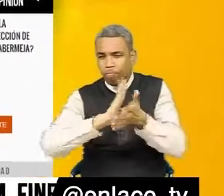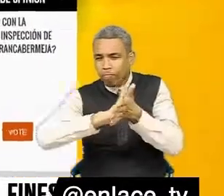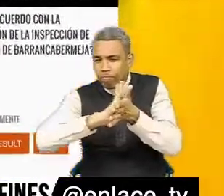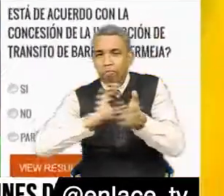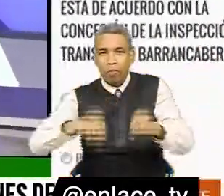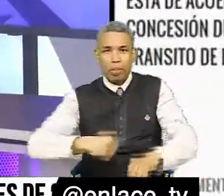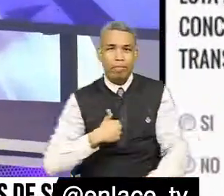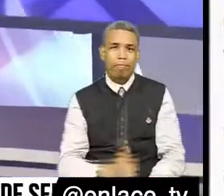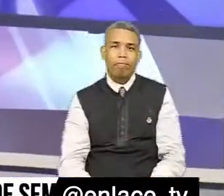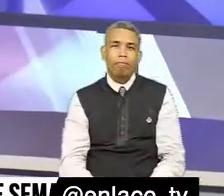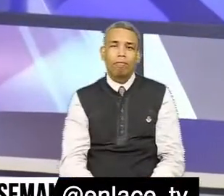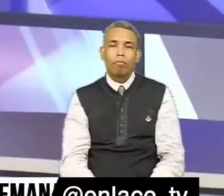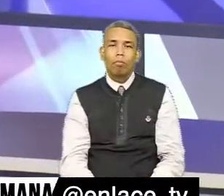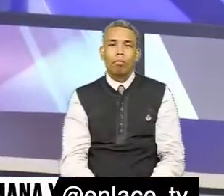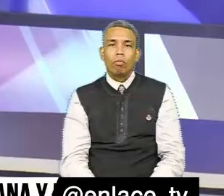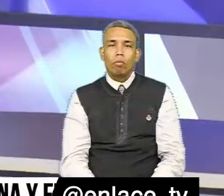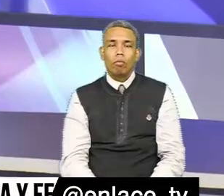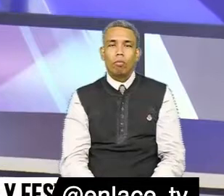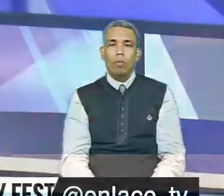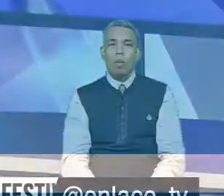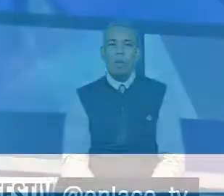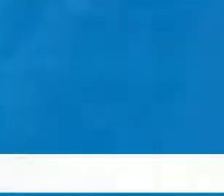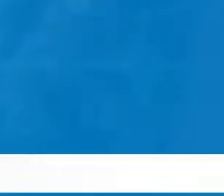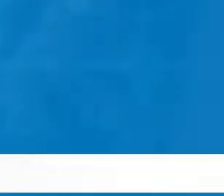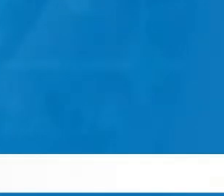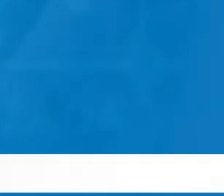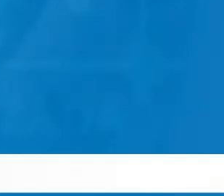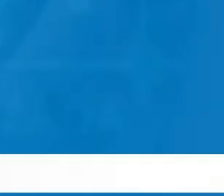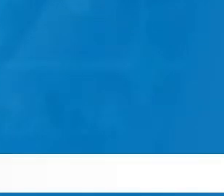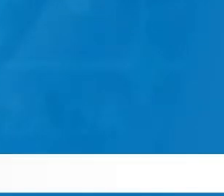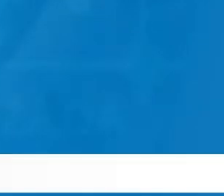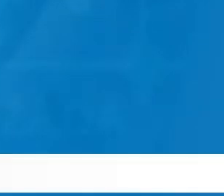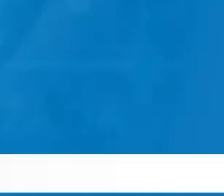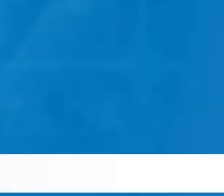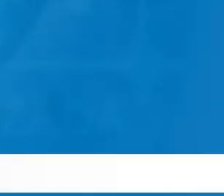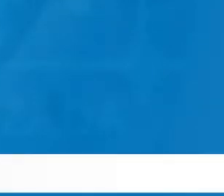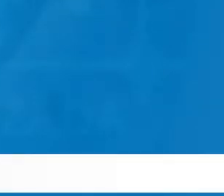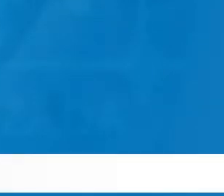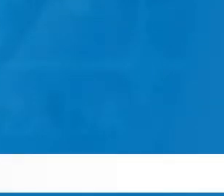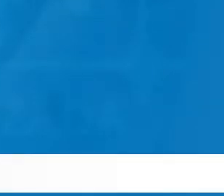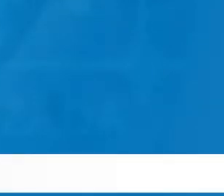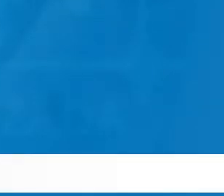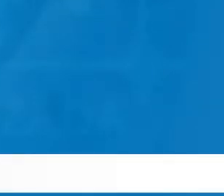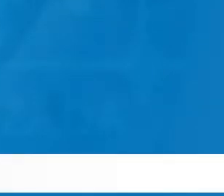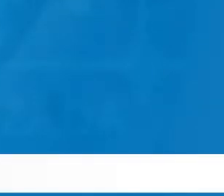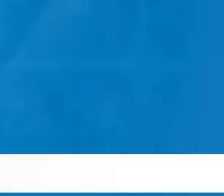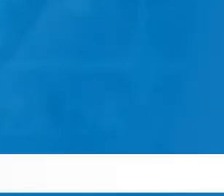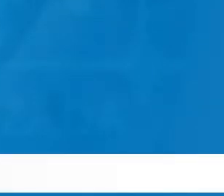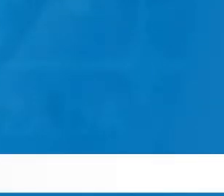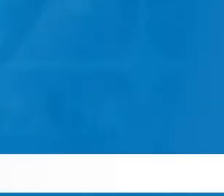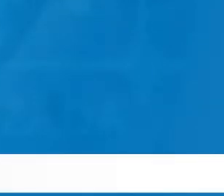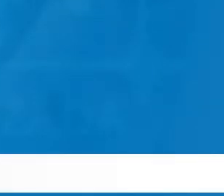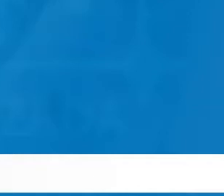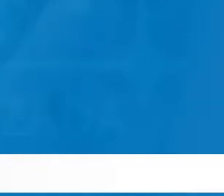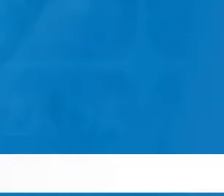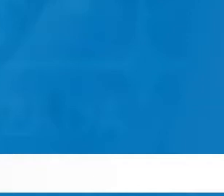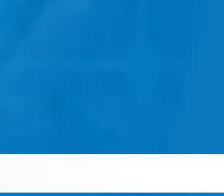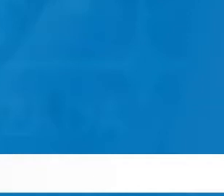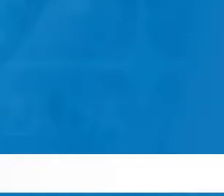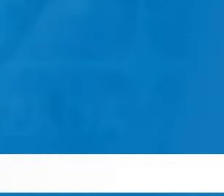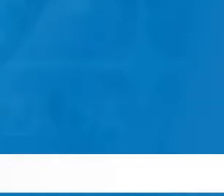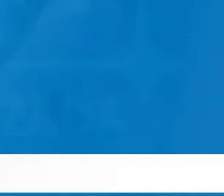puntocom mis sitios internet social y chrome también facebook twitter e instagram tiene más de crohn para ustedes sigan los y